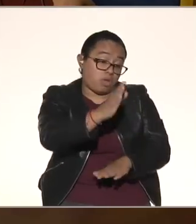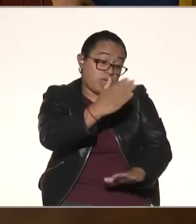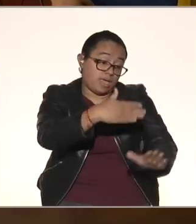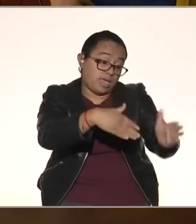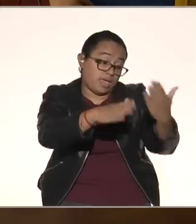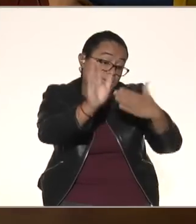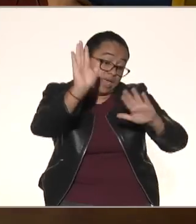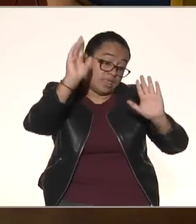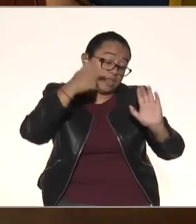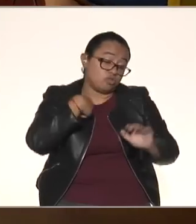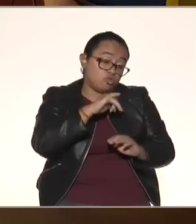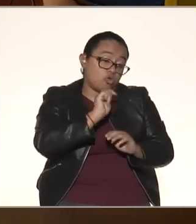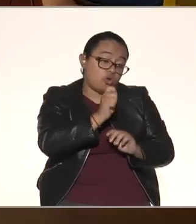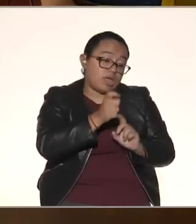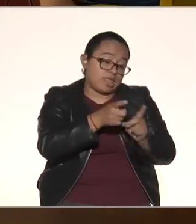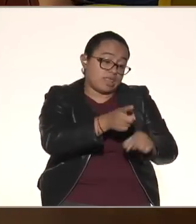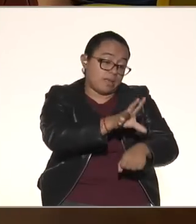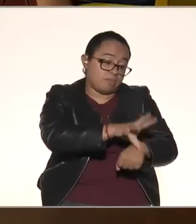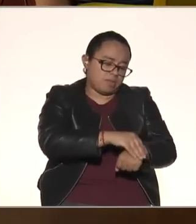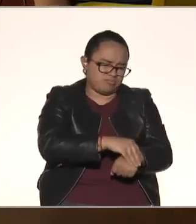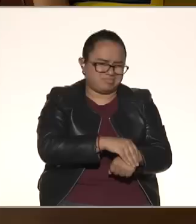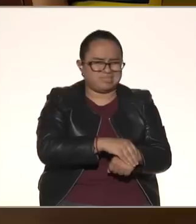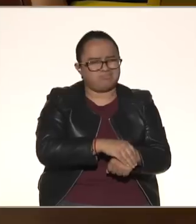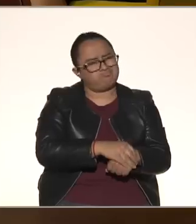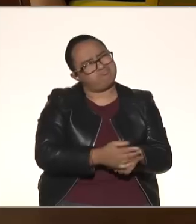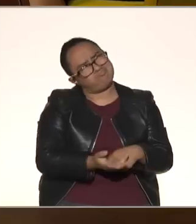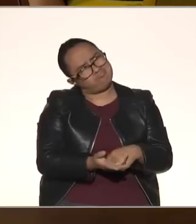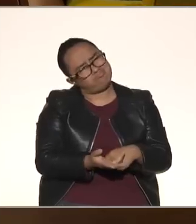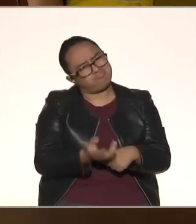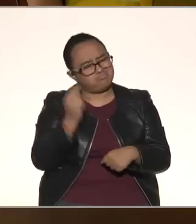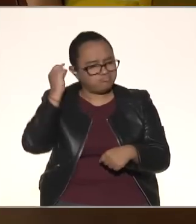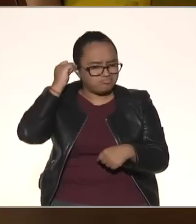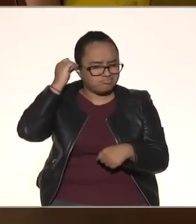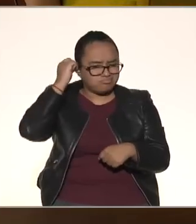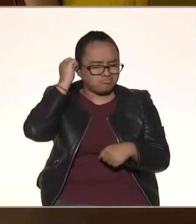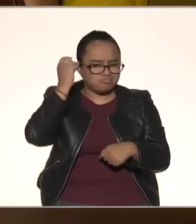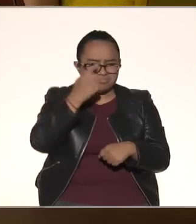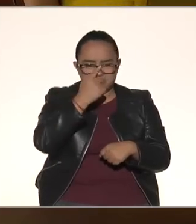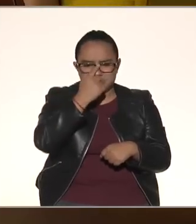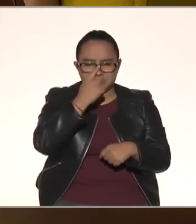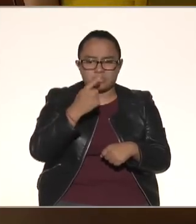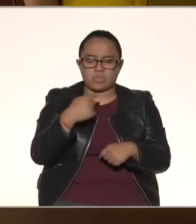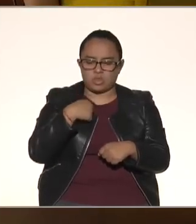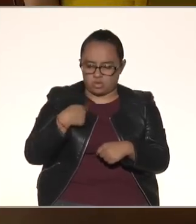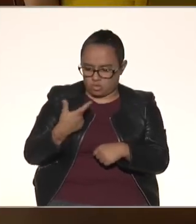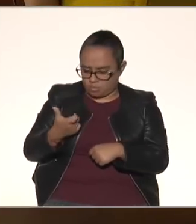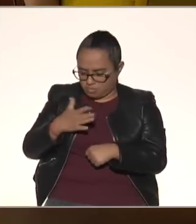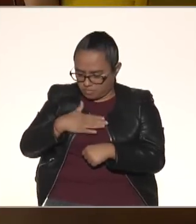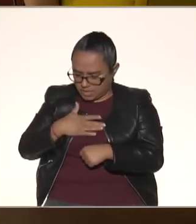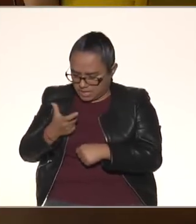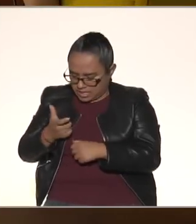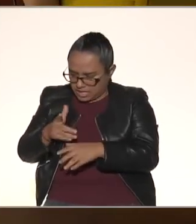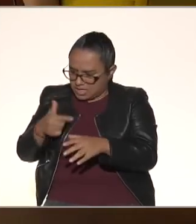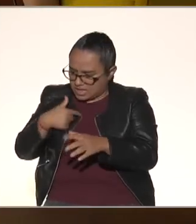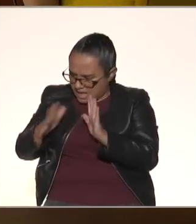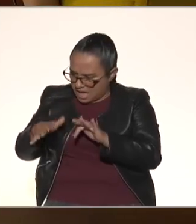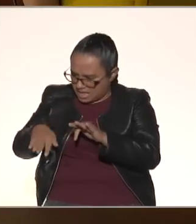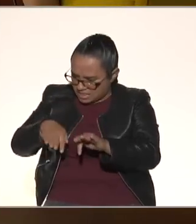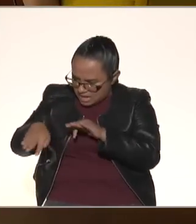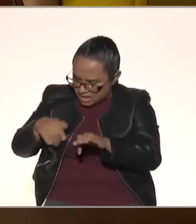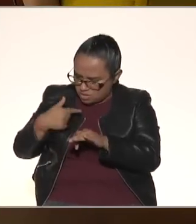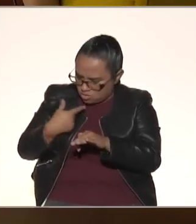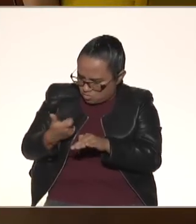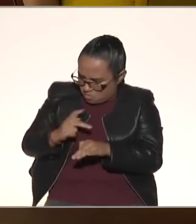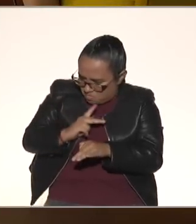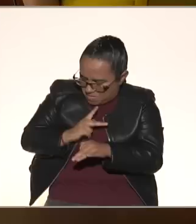casi, casi, y es muy fuerte, porque ahí te das cuenta, que aún ganando tu propio dinero, que aún trabajando, y que aún